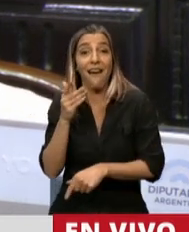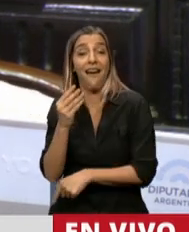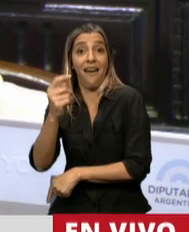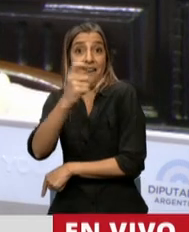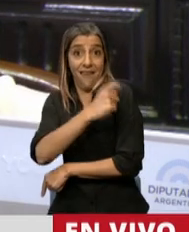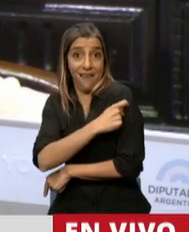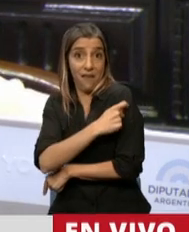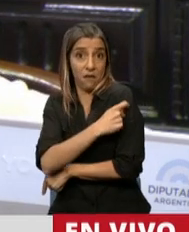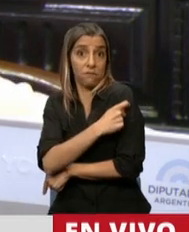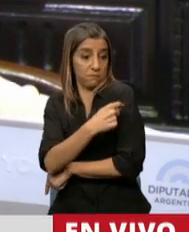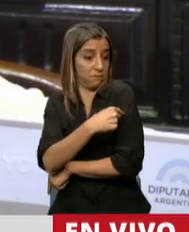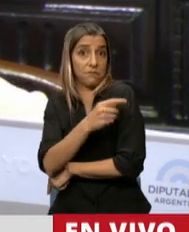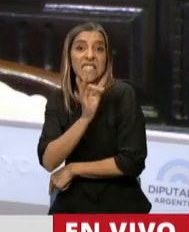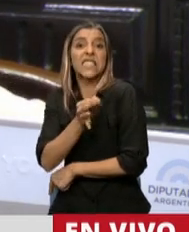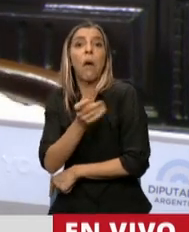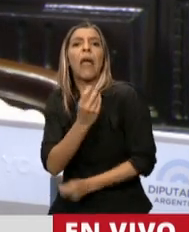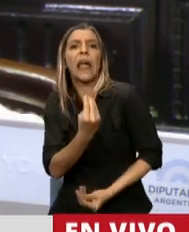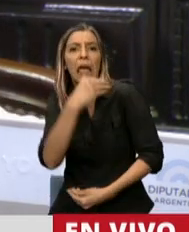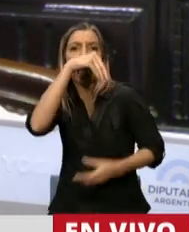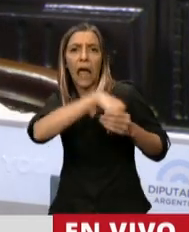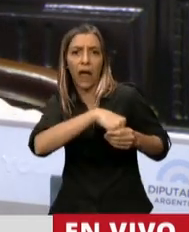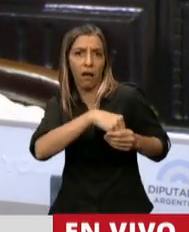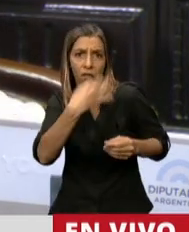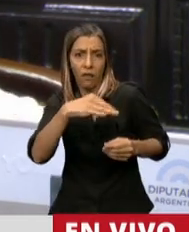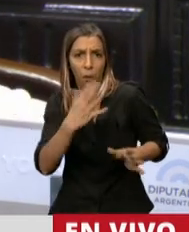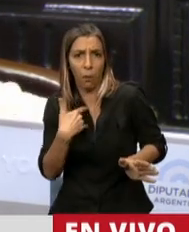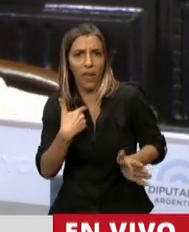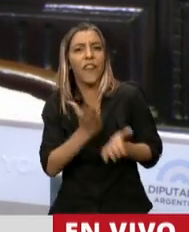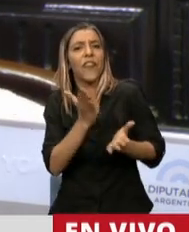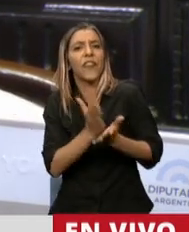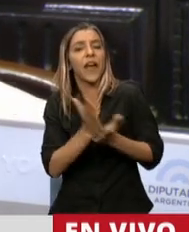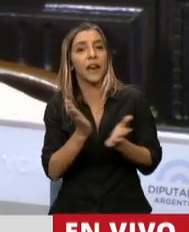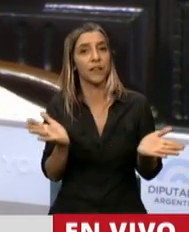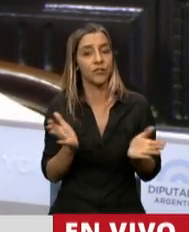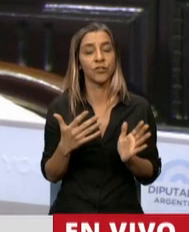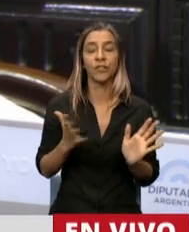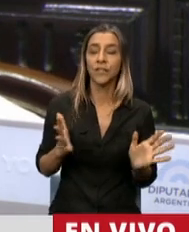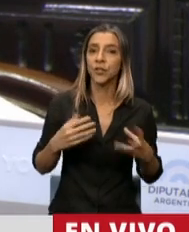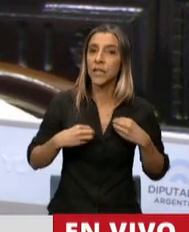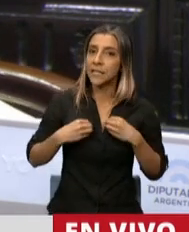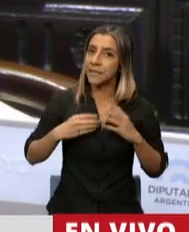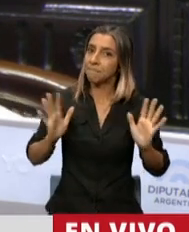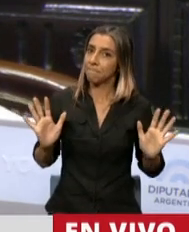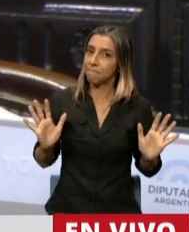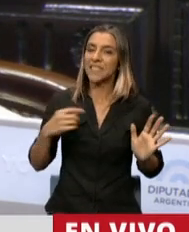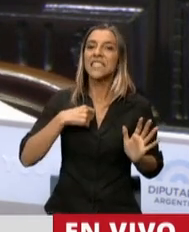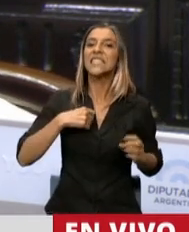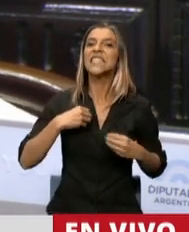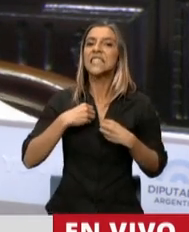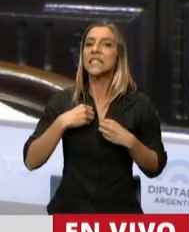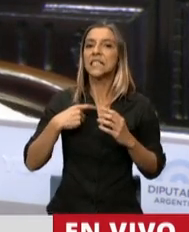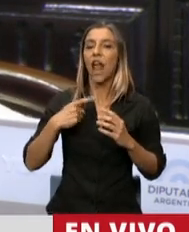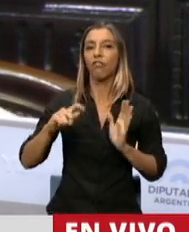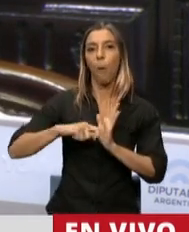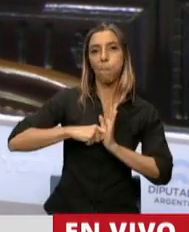Yo tengo la sensación, además, que estamos siendo extorsionados por lo que creo a